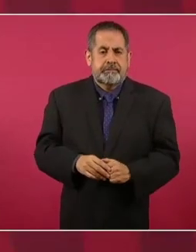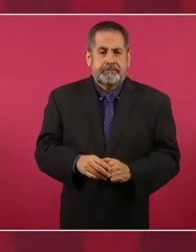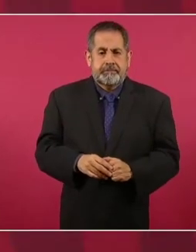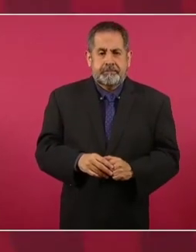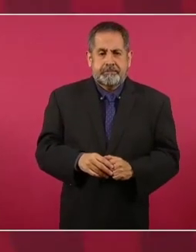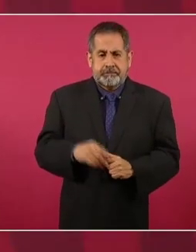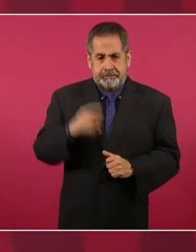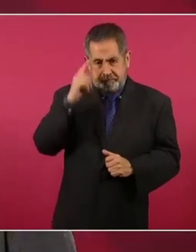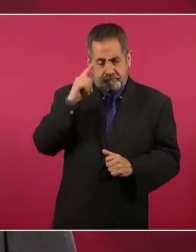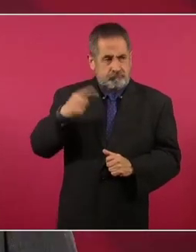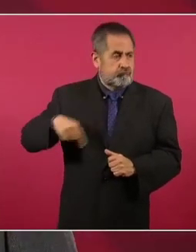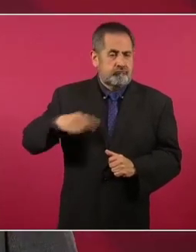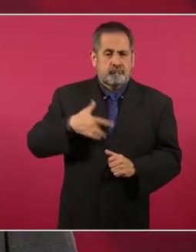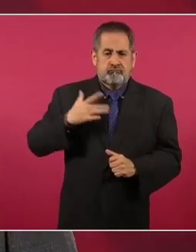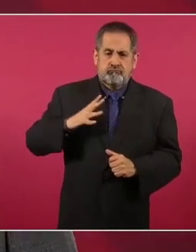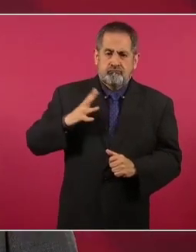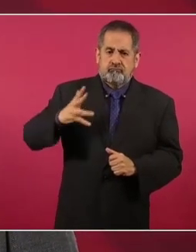para orgullo